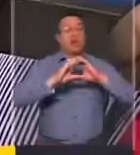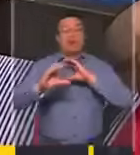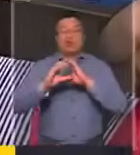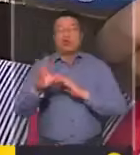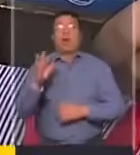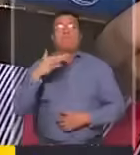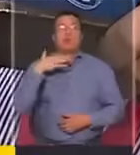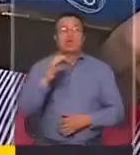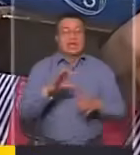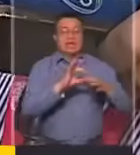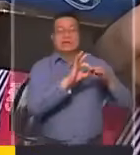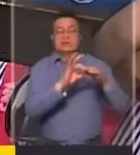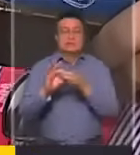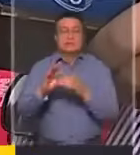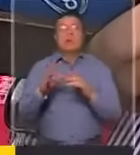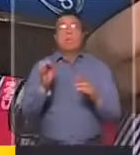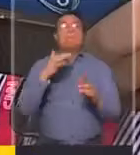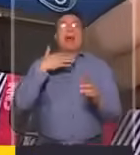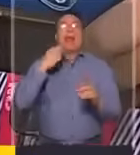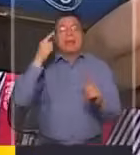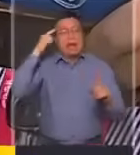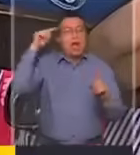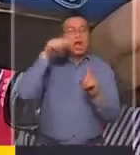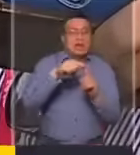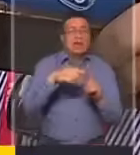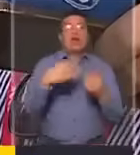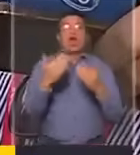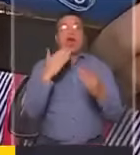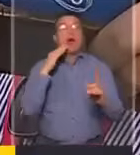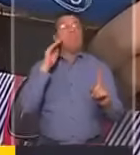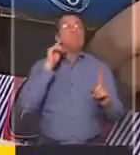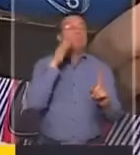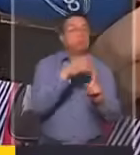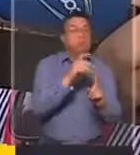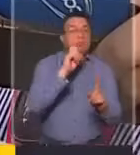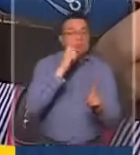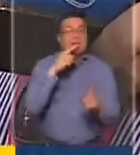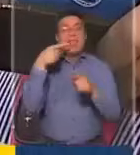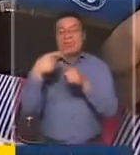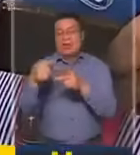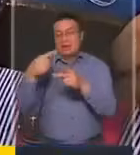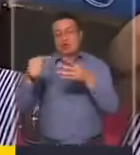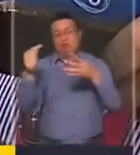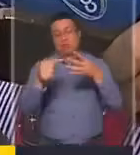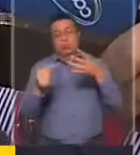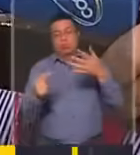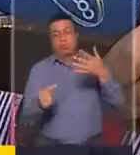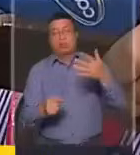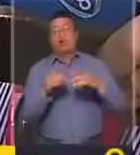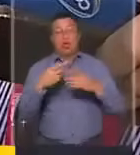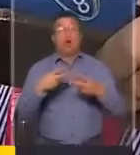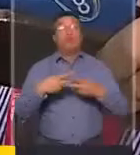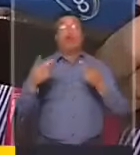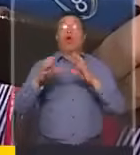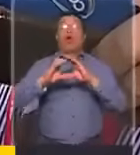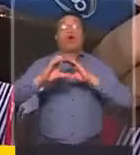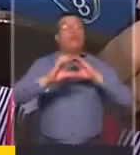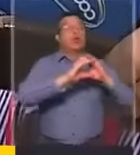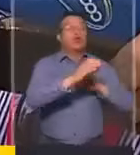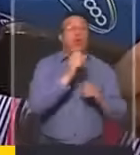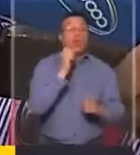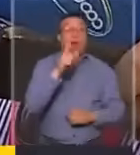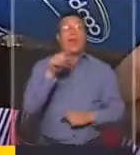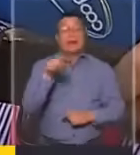cuál el contexto, cuál el sentido, cuál el origen, el destino, los distintos casos en los cuales estas comunicaciones se produjeron y si